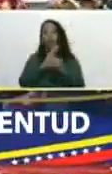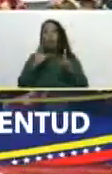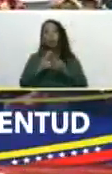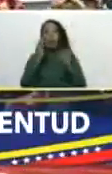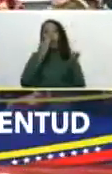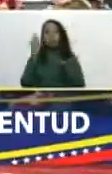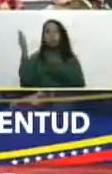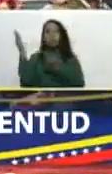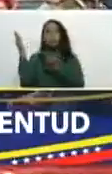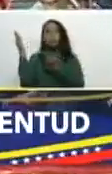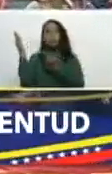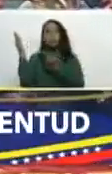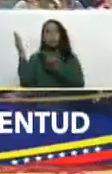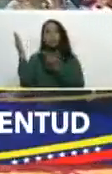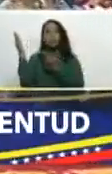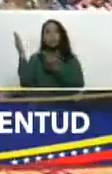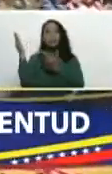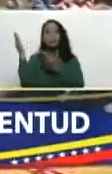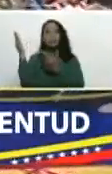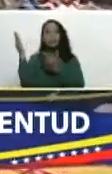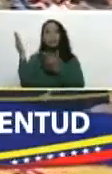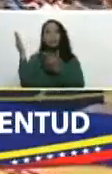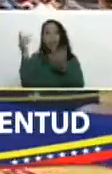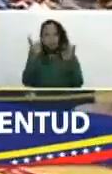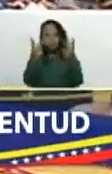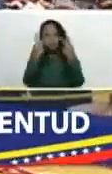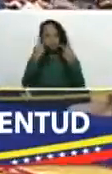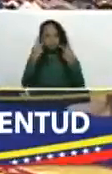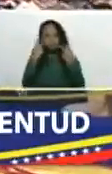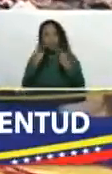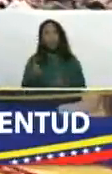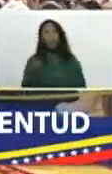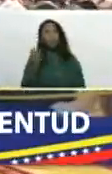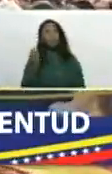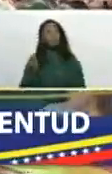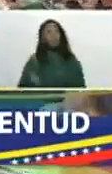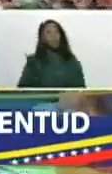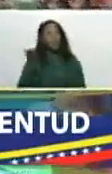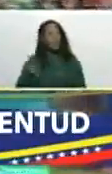muchachos. Fíjense ustedes que es muy importante.